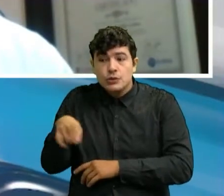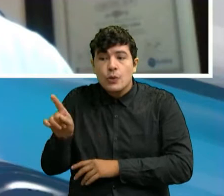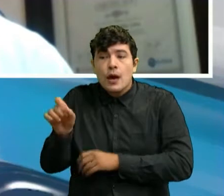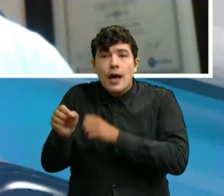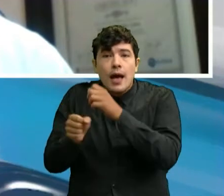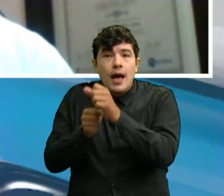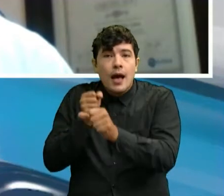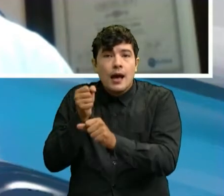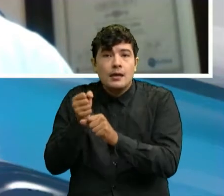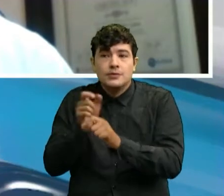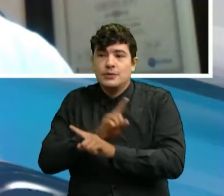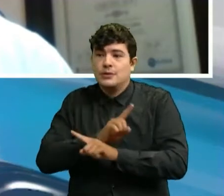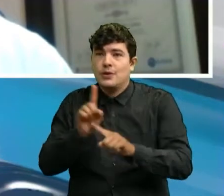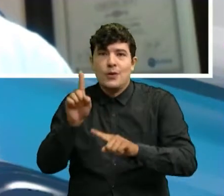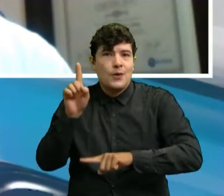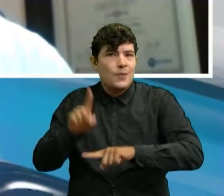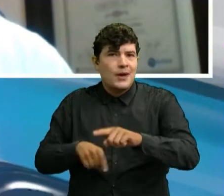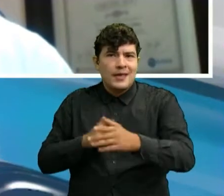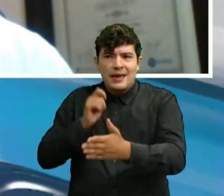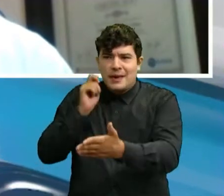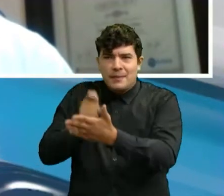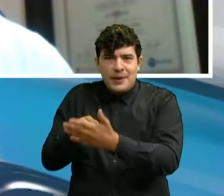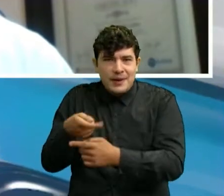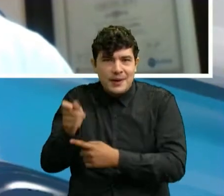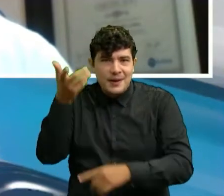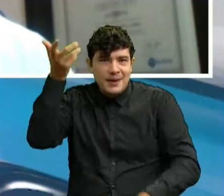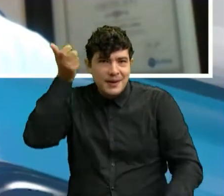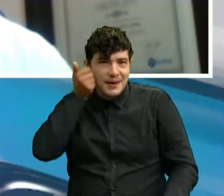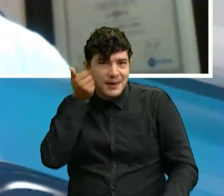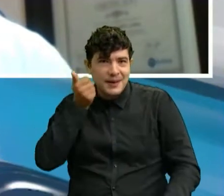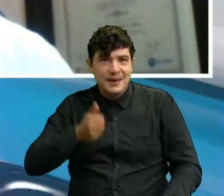ya no se le puede cotizar a pensión.